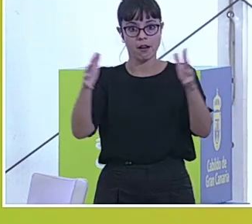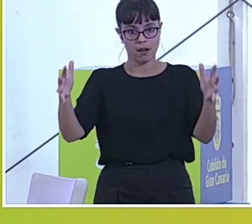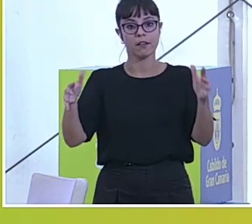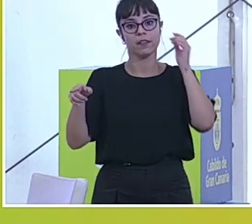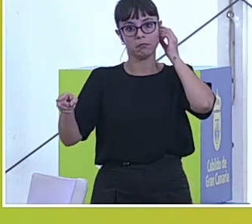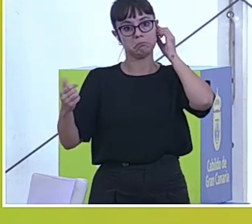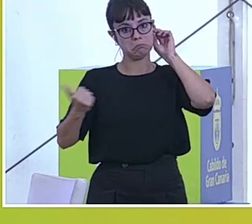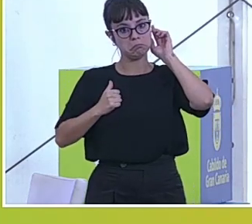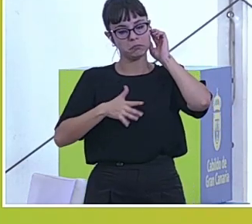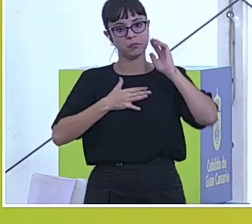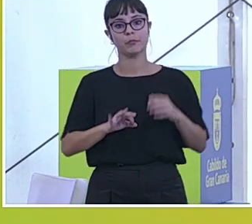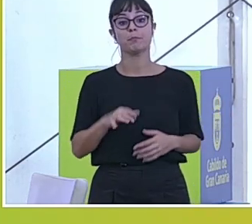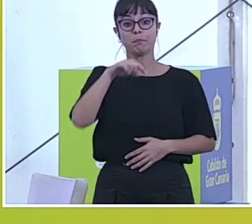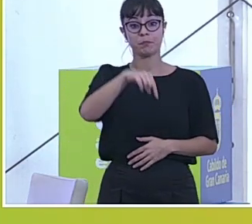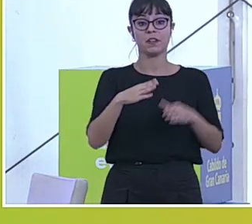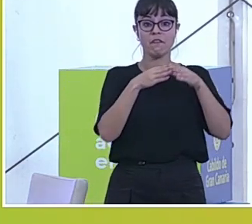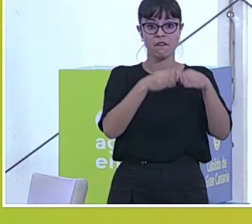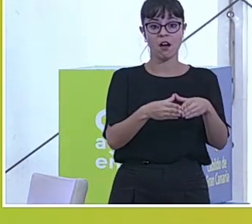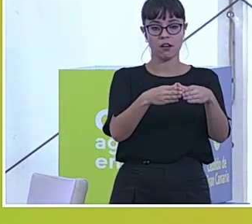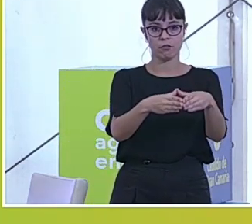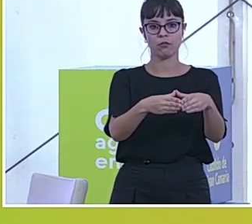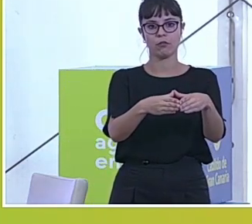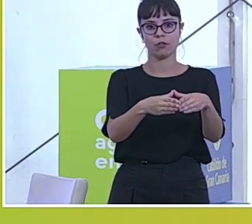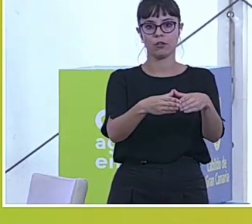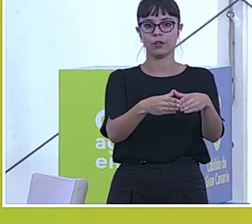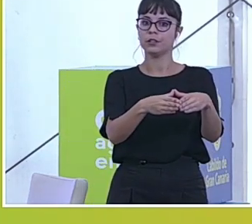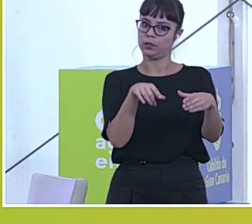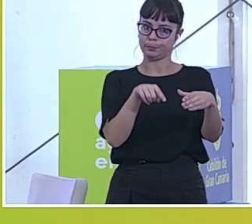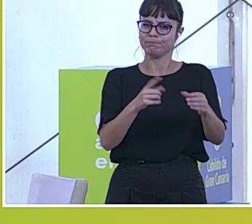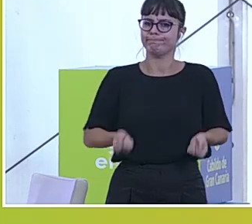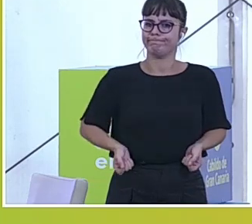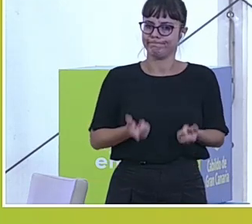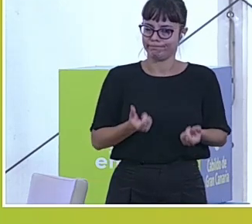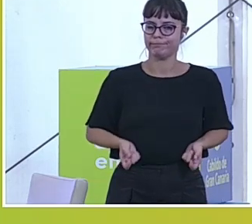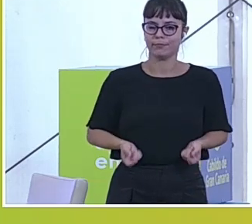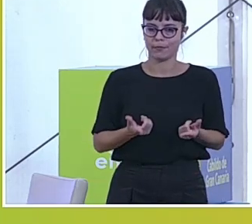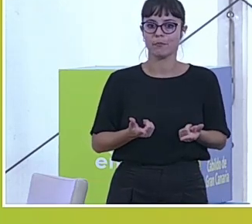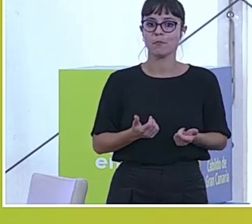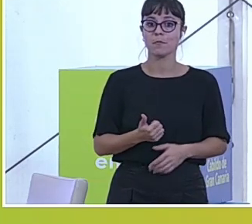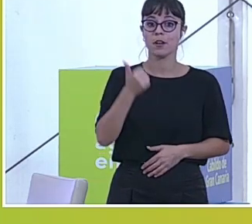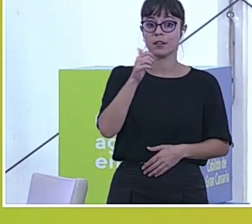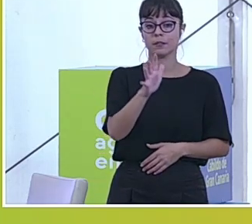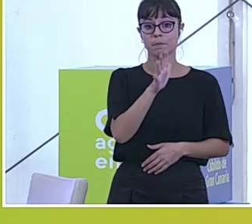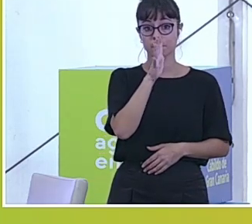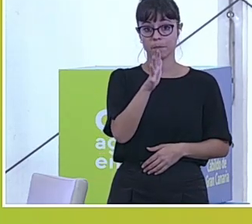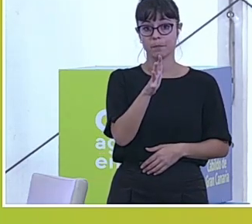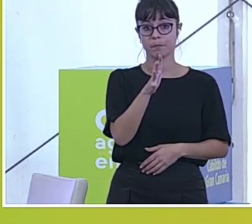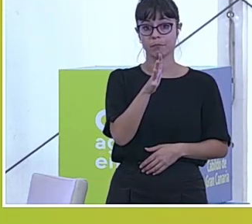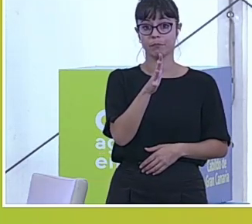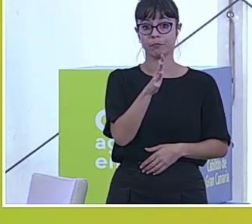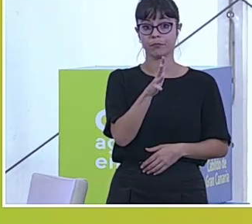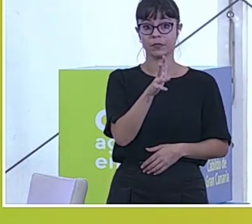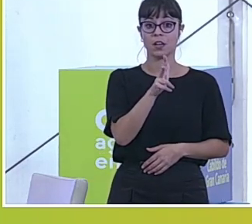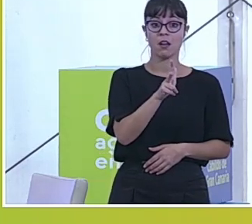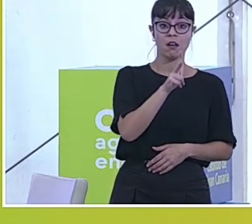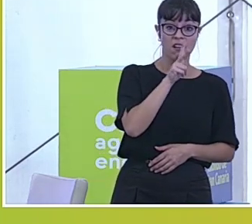que aquí comienza a ser un poco menos rentable porque hay que añadir el coste de la producción de ese combustible de